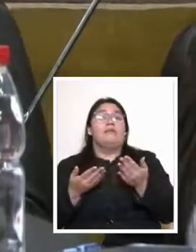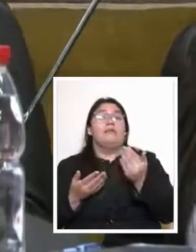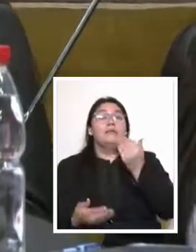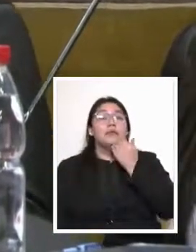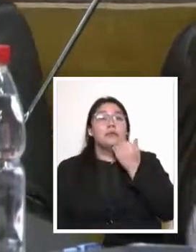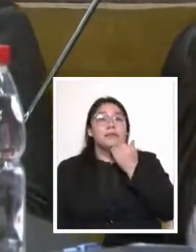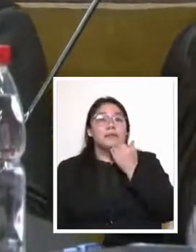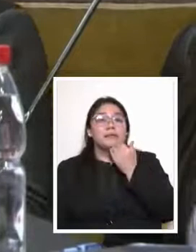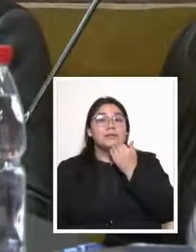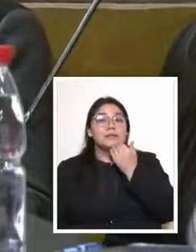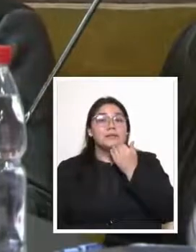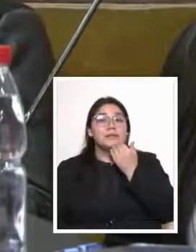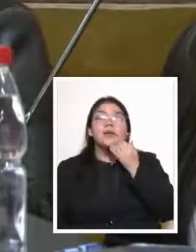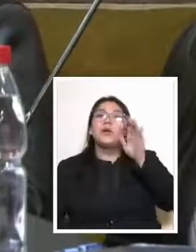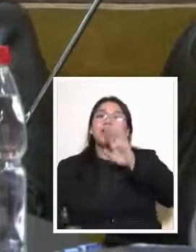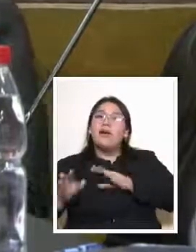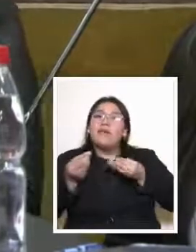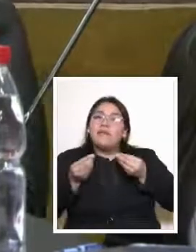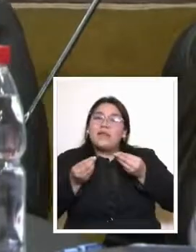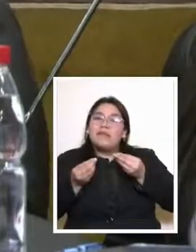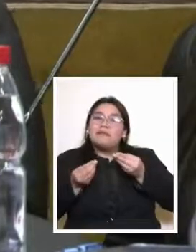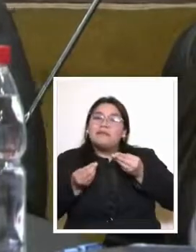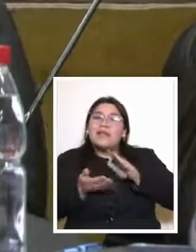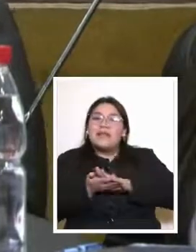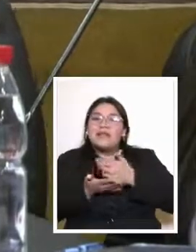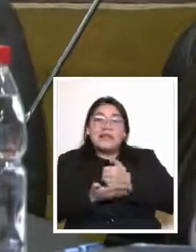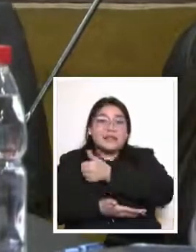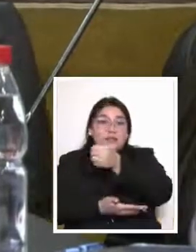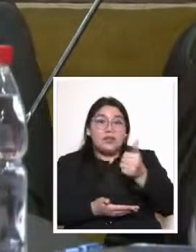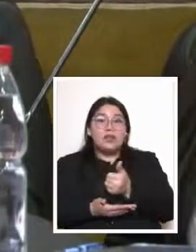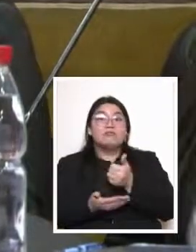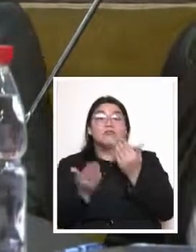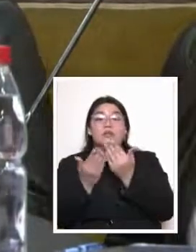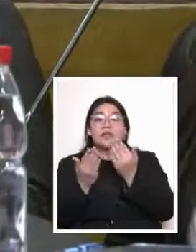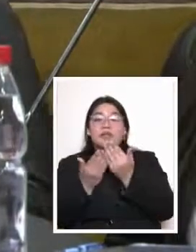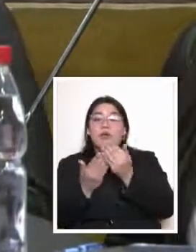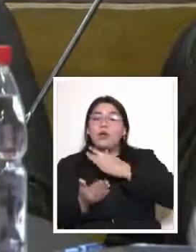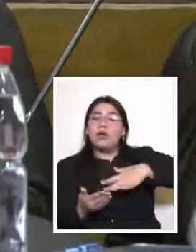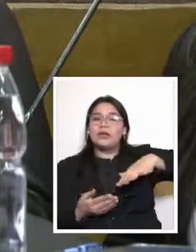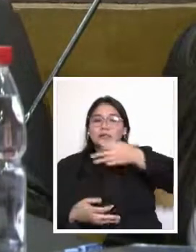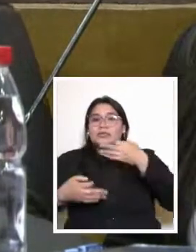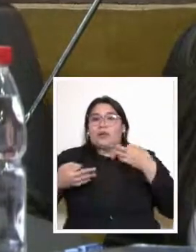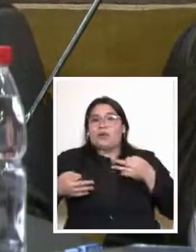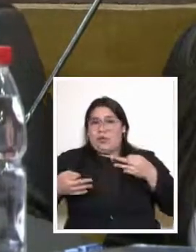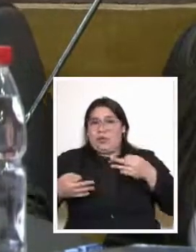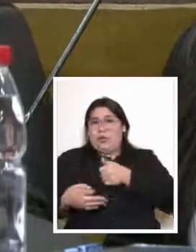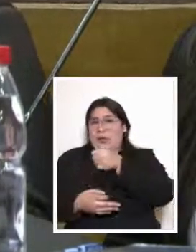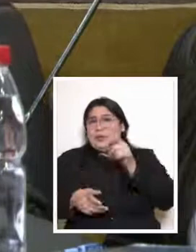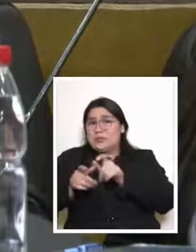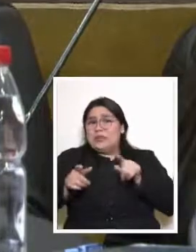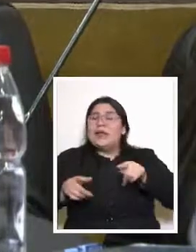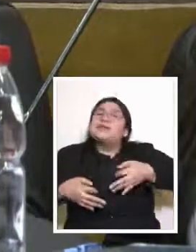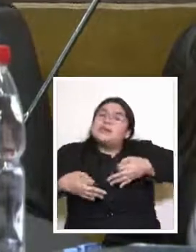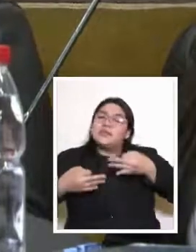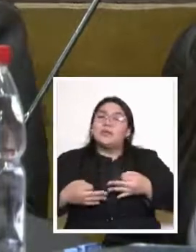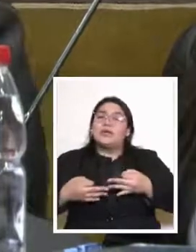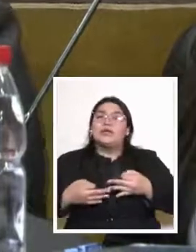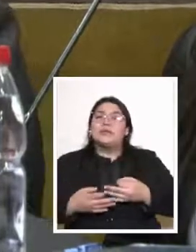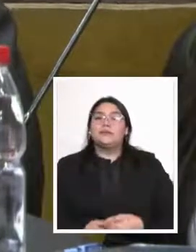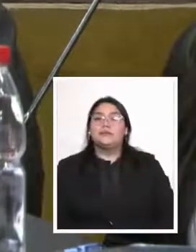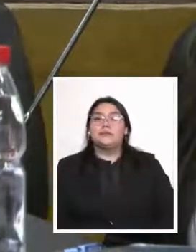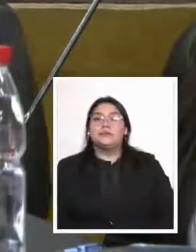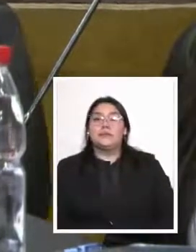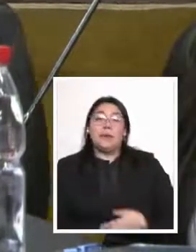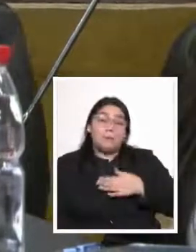la búsqueda de como espacios seguros para todos los agentes educativos. Entonces creo que, a